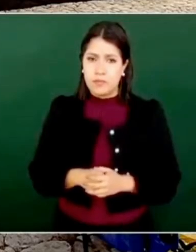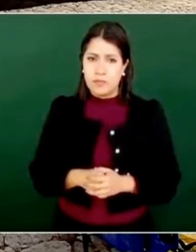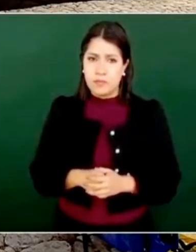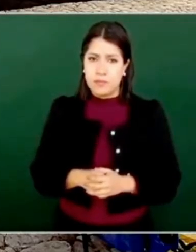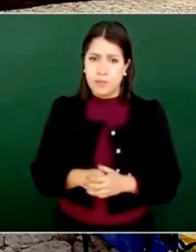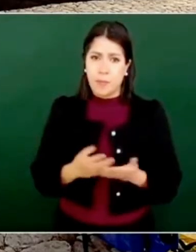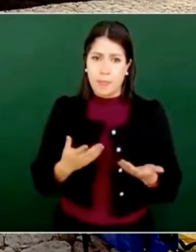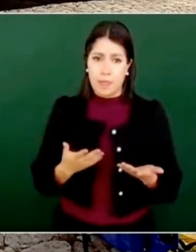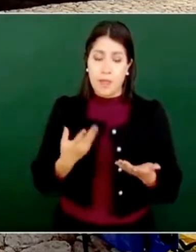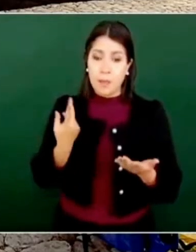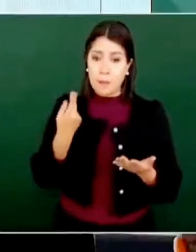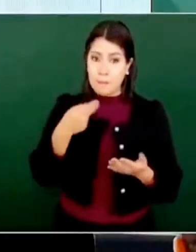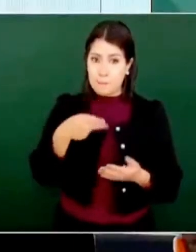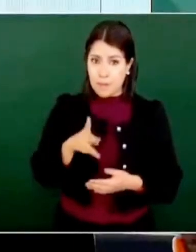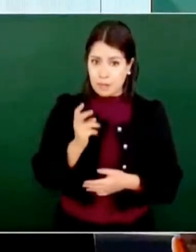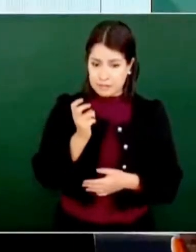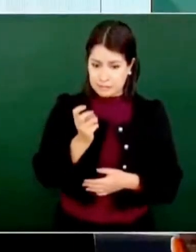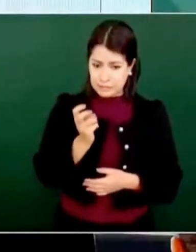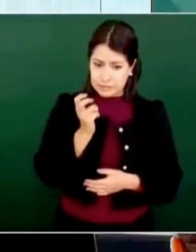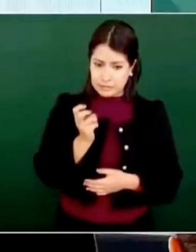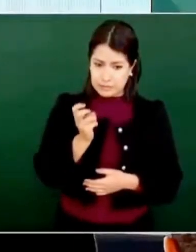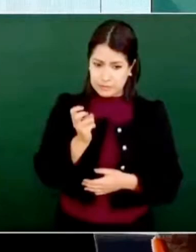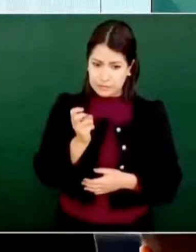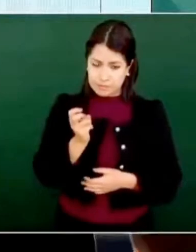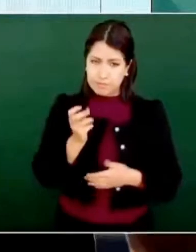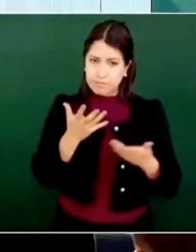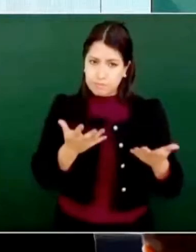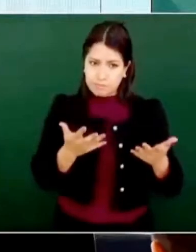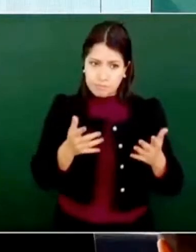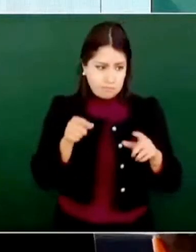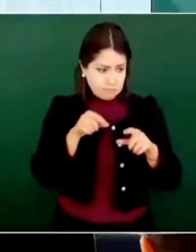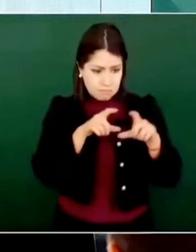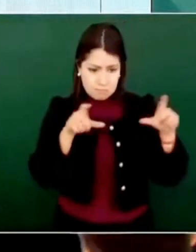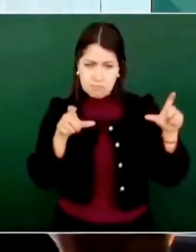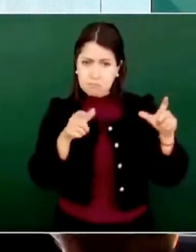Pero hasta aquí no hay nada